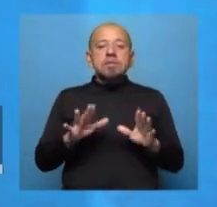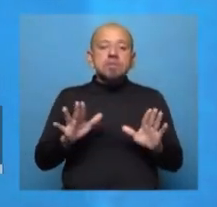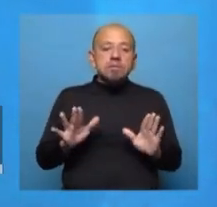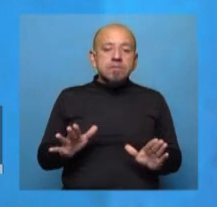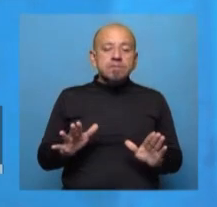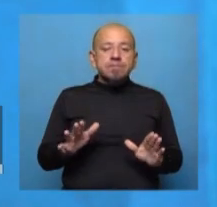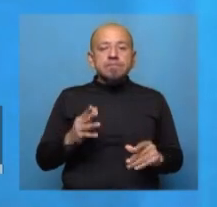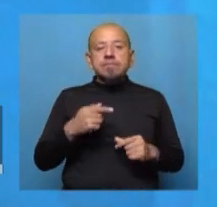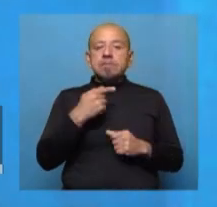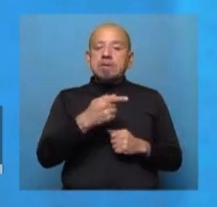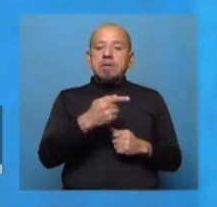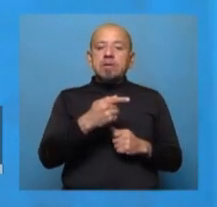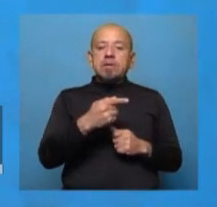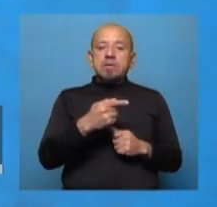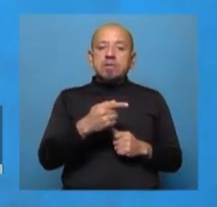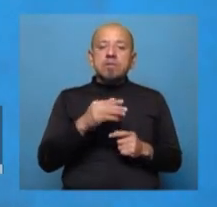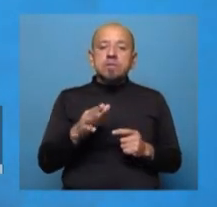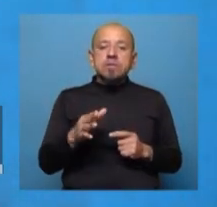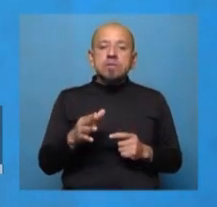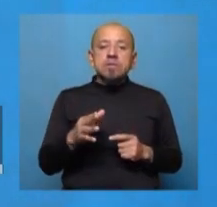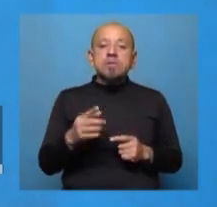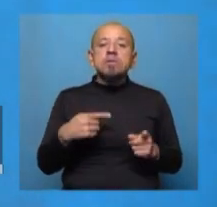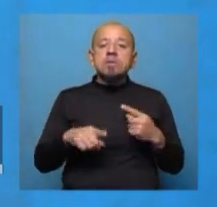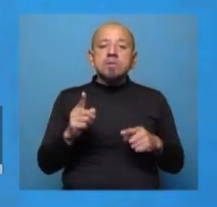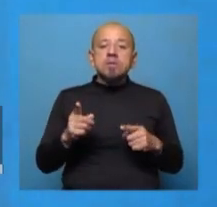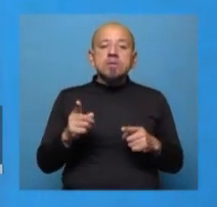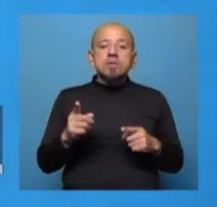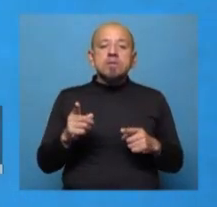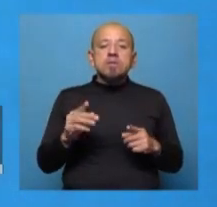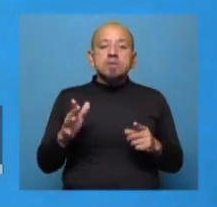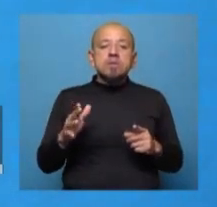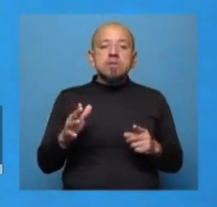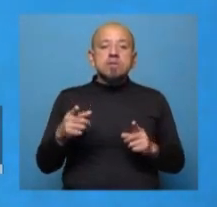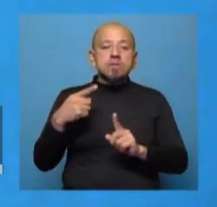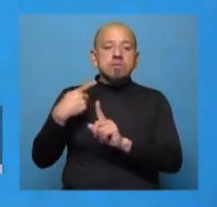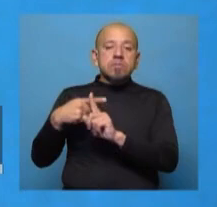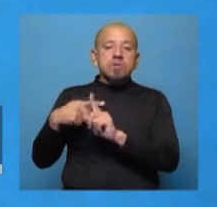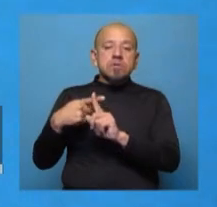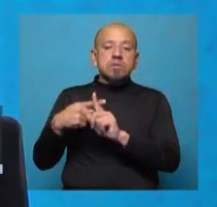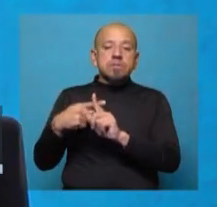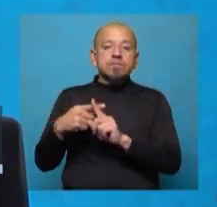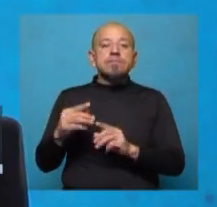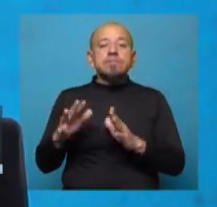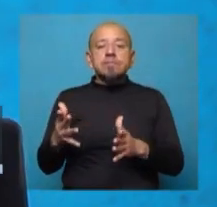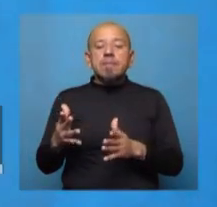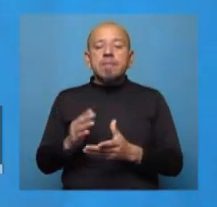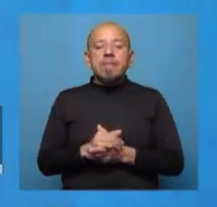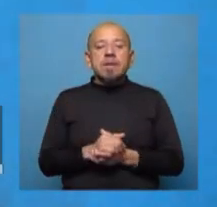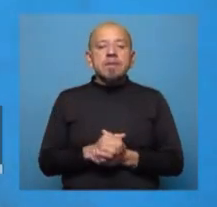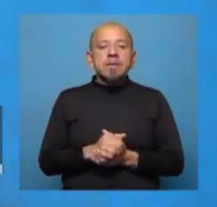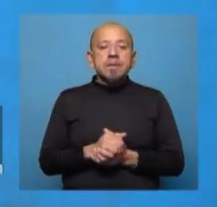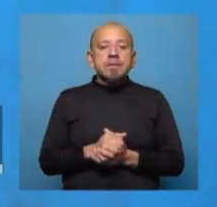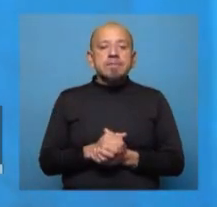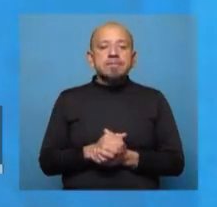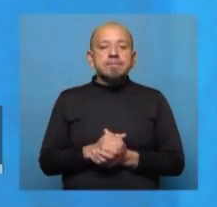digo negativo del resultado pero me gustaría mucho cargar el aspecto positivo de cuál sería a ver y el aspecto